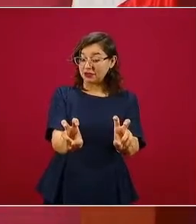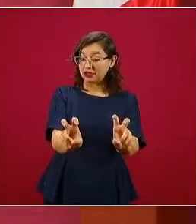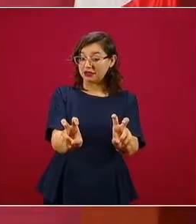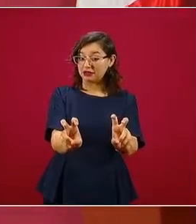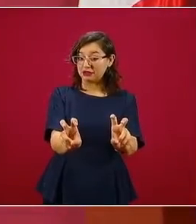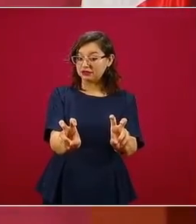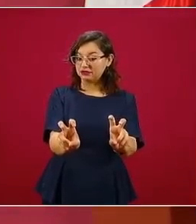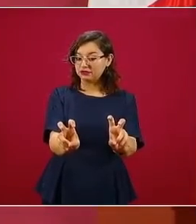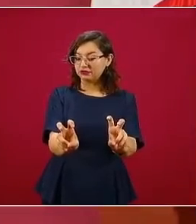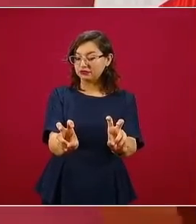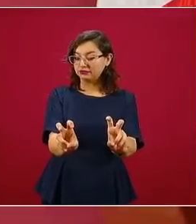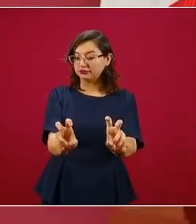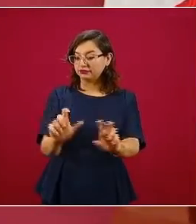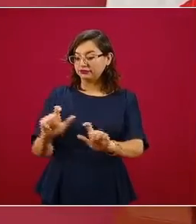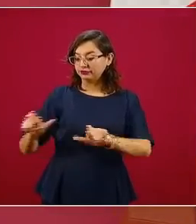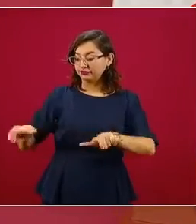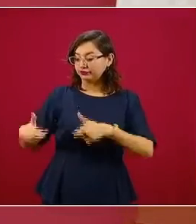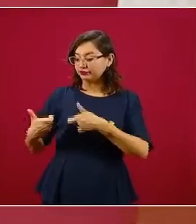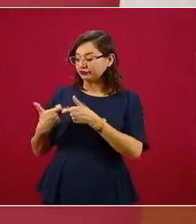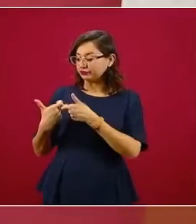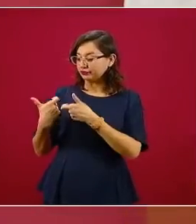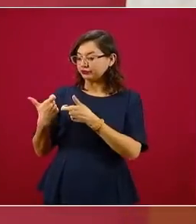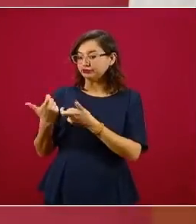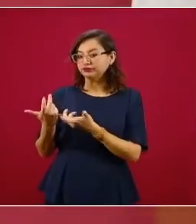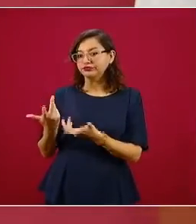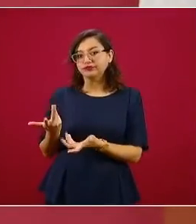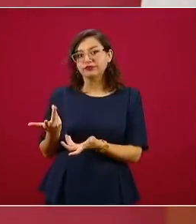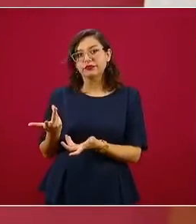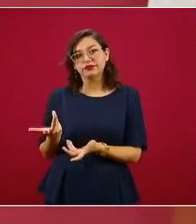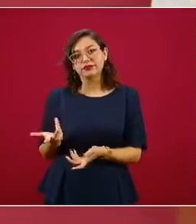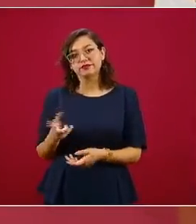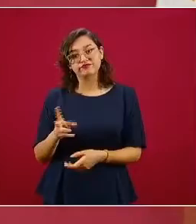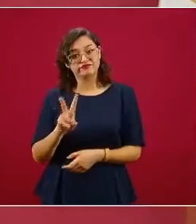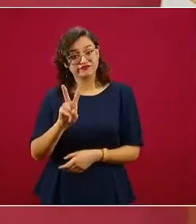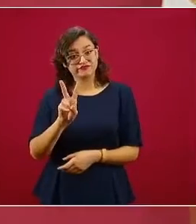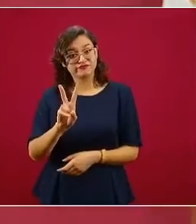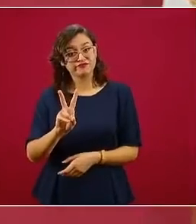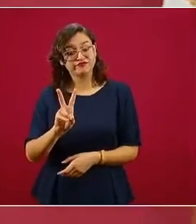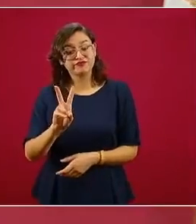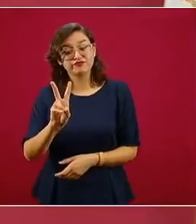se cometían, para decirlo eufemísticamente,